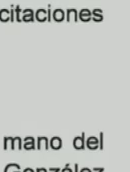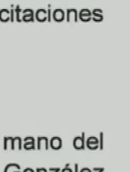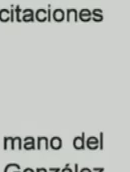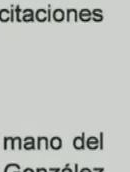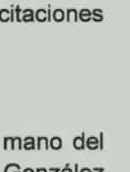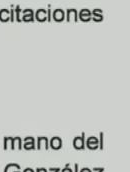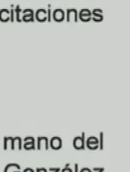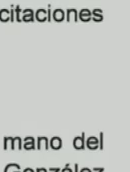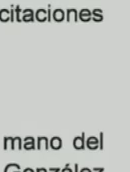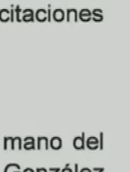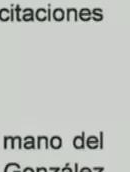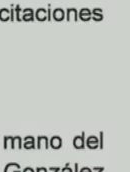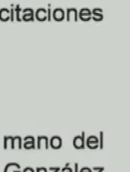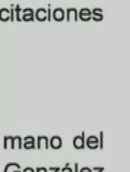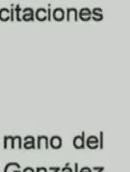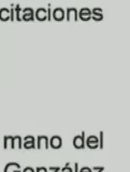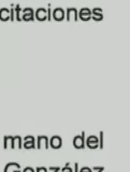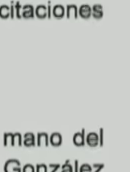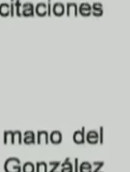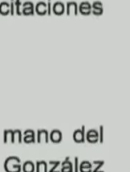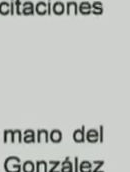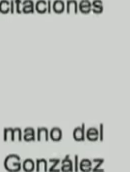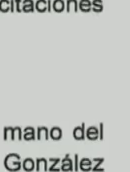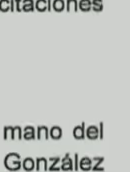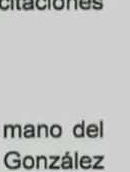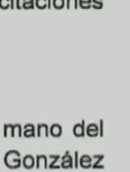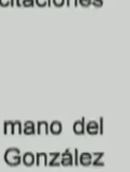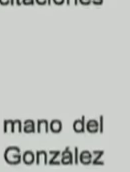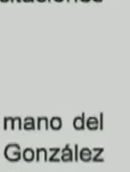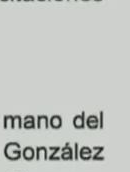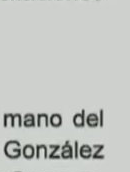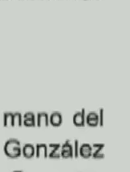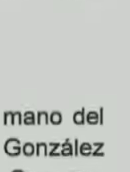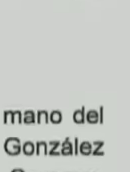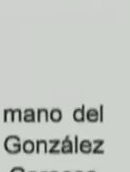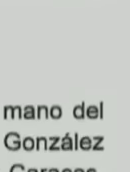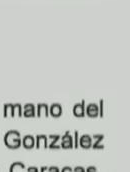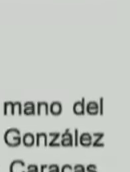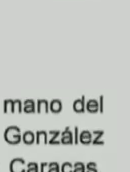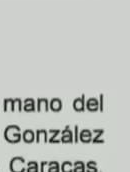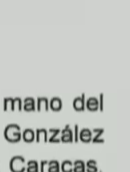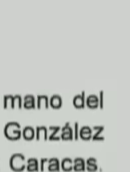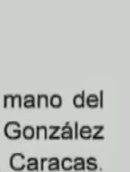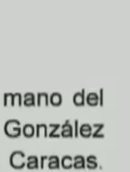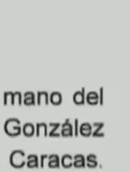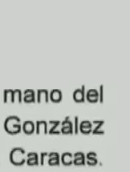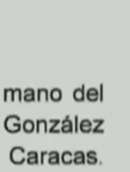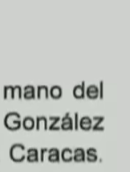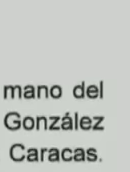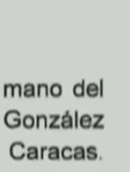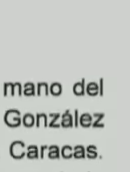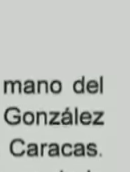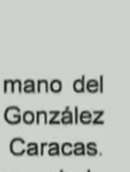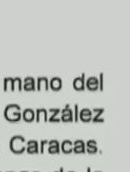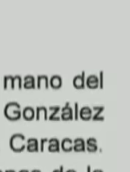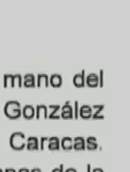acontecimientos ocurridos con el ciudadano Edmundo González Urrutia, quien